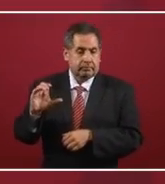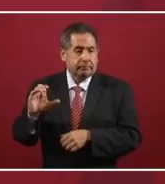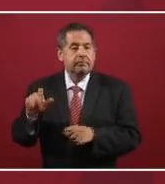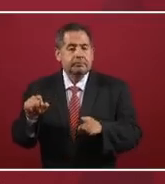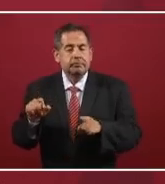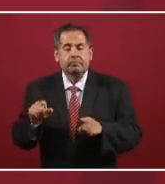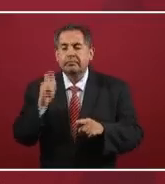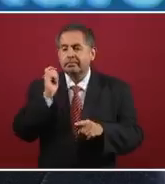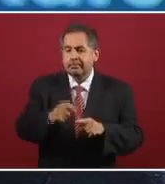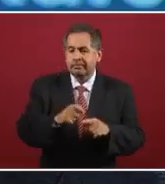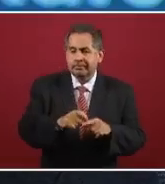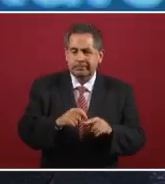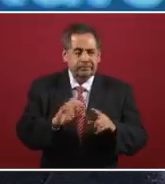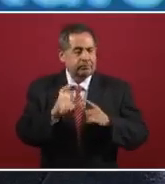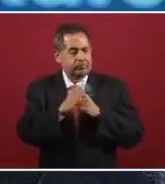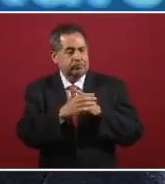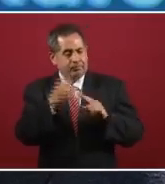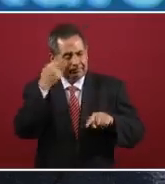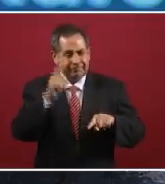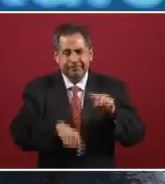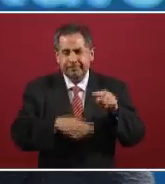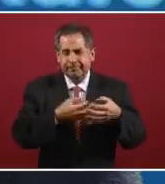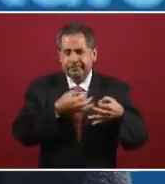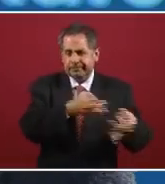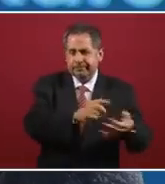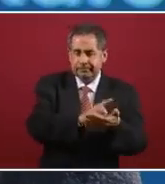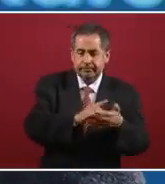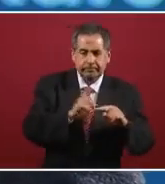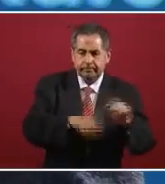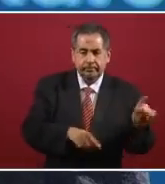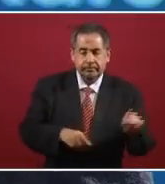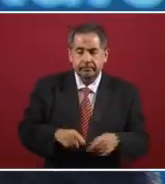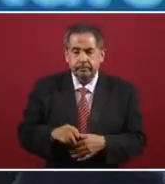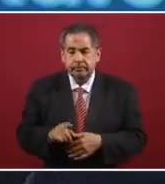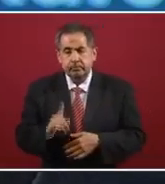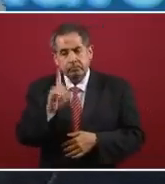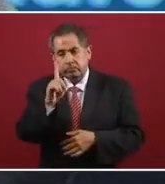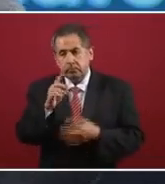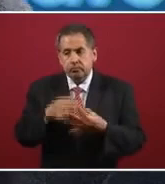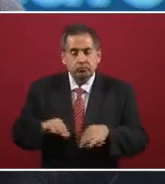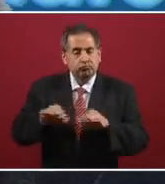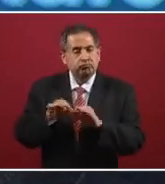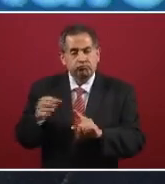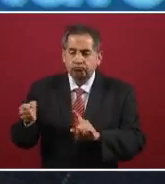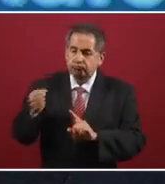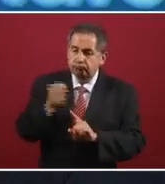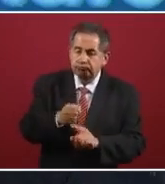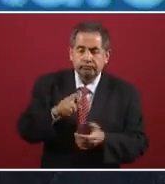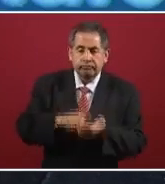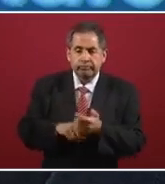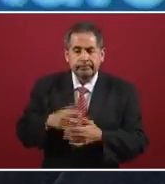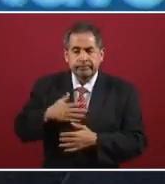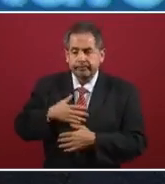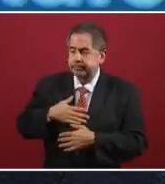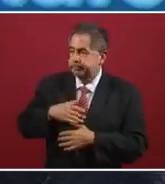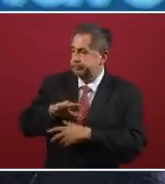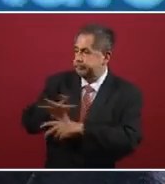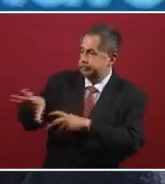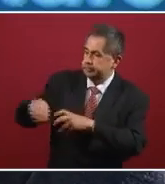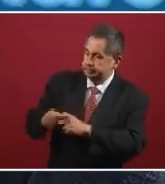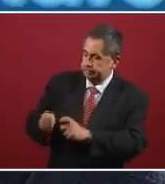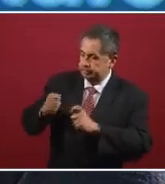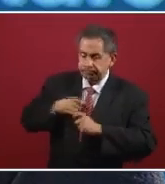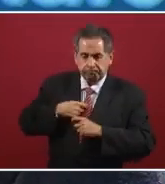es importante, termina por ser algo más bien irrelevante. Lo que es importante en este caso es el que en mi voz se representa una